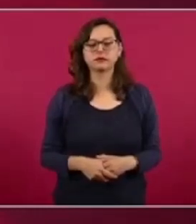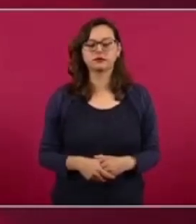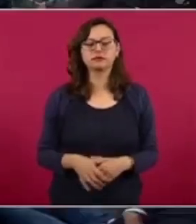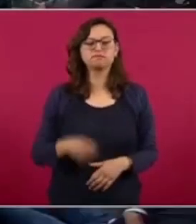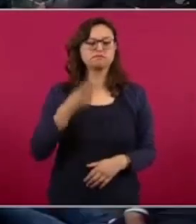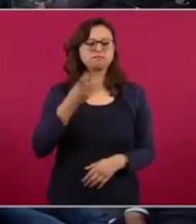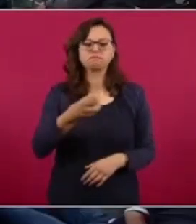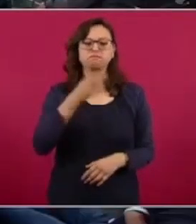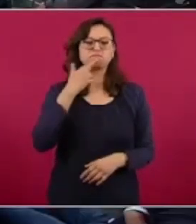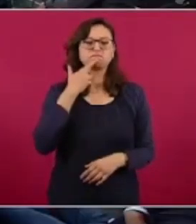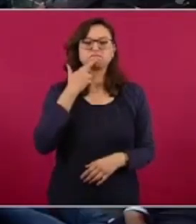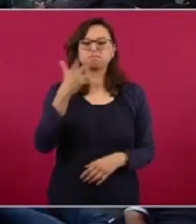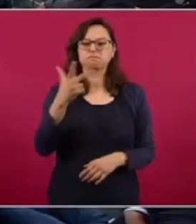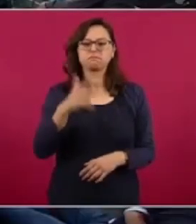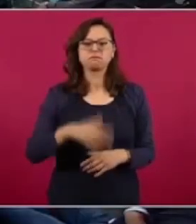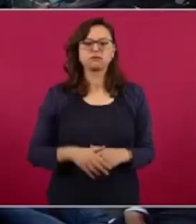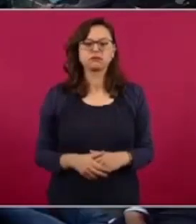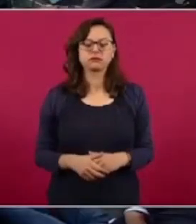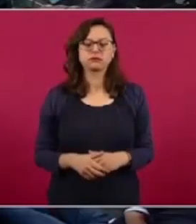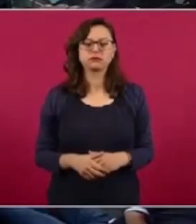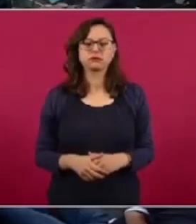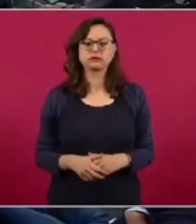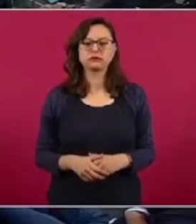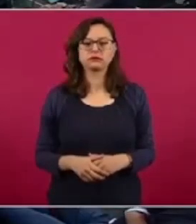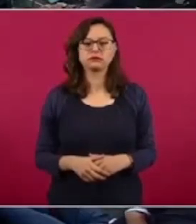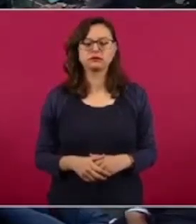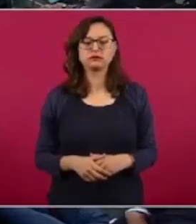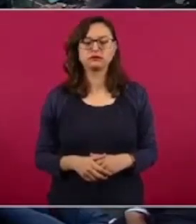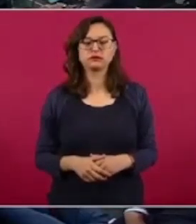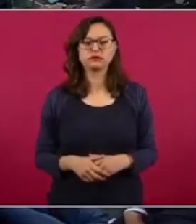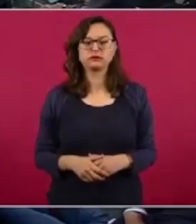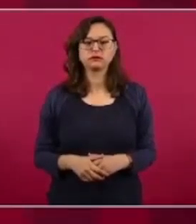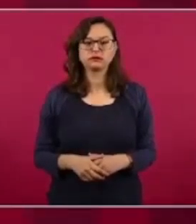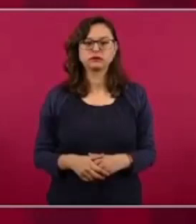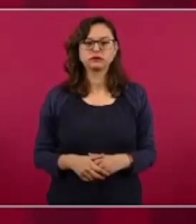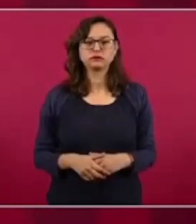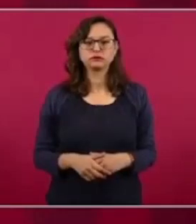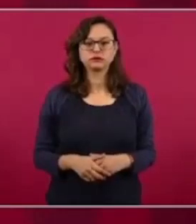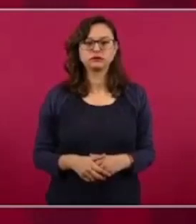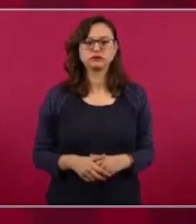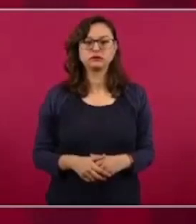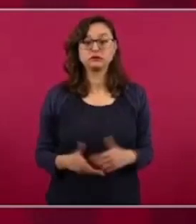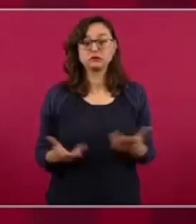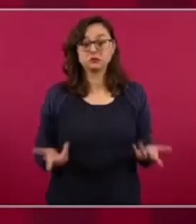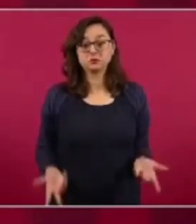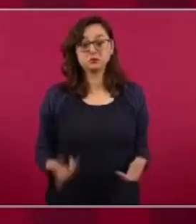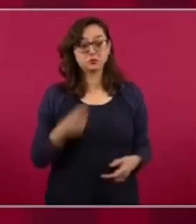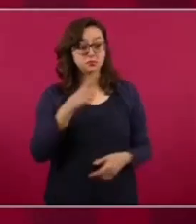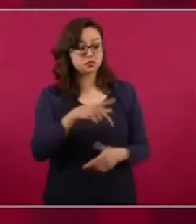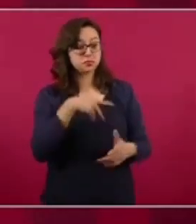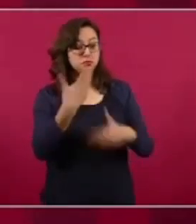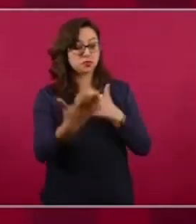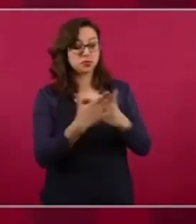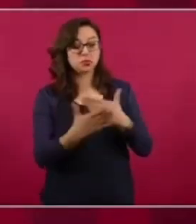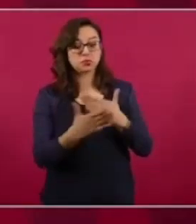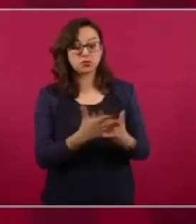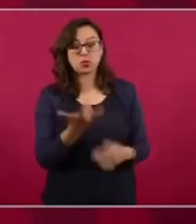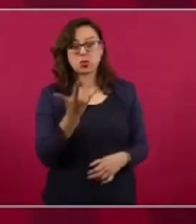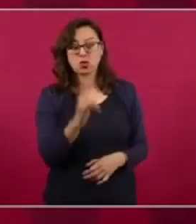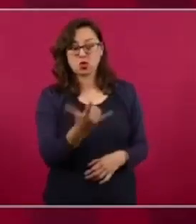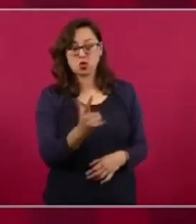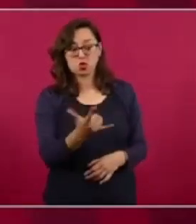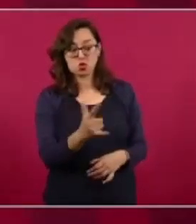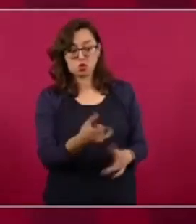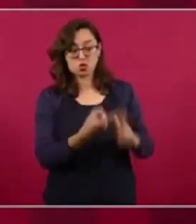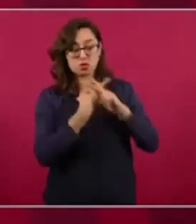fórmula. Entonces, si dijeron de que ya va a empezar, Claro que ya empezó. Pues, el 12 de junio